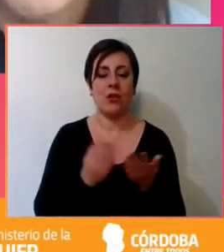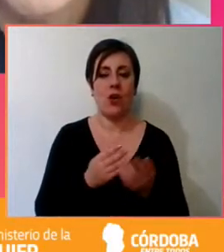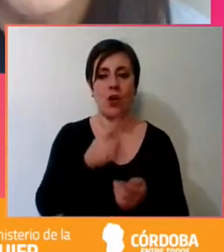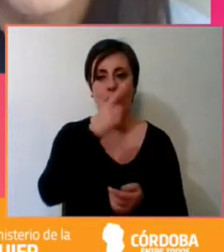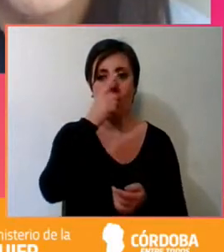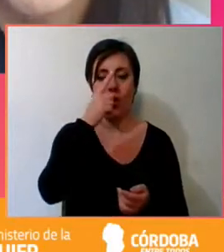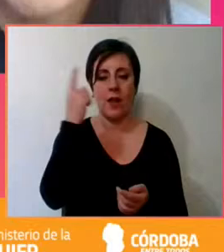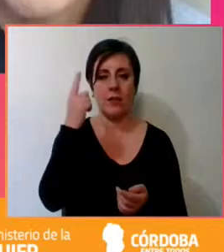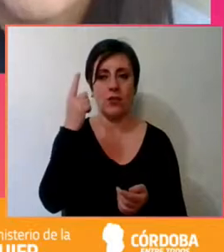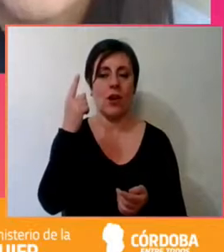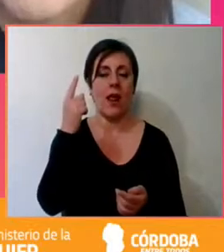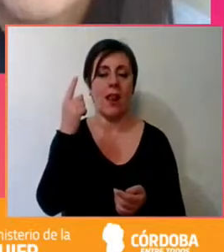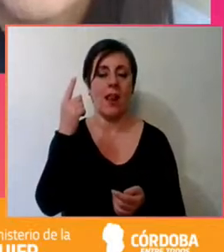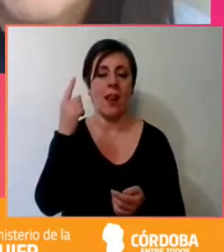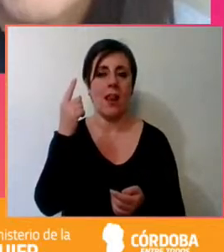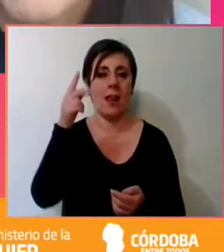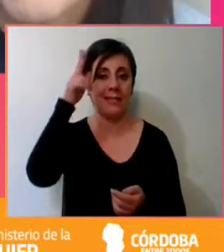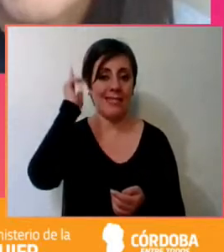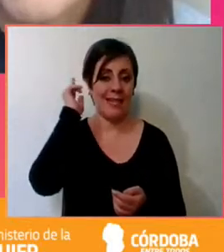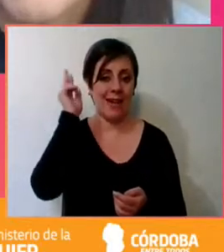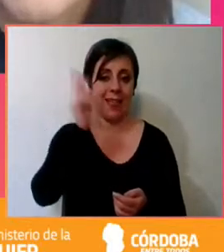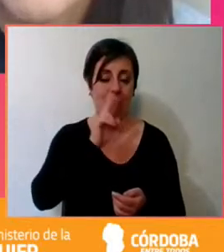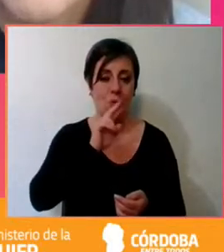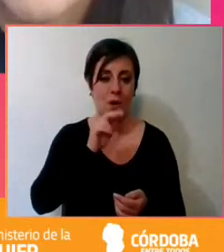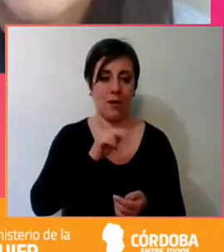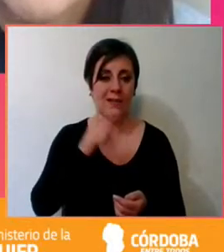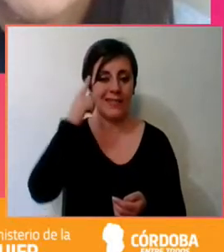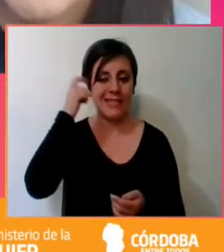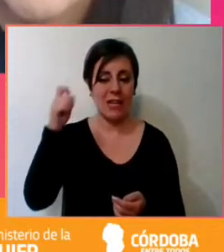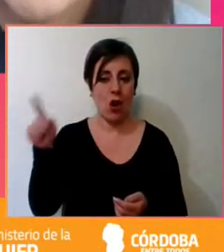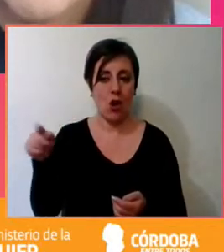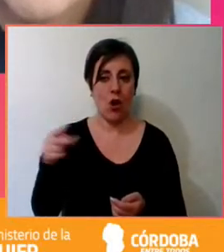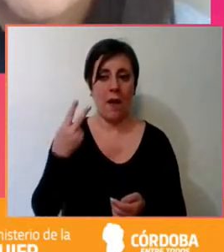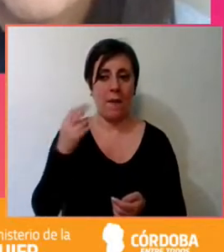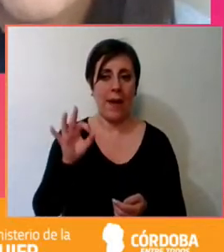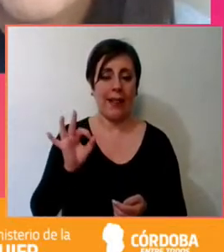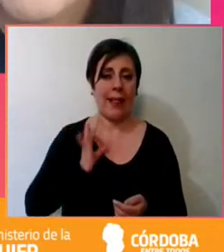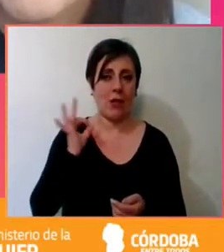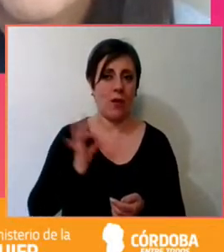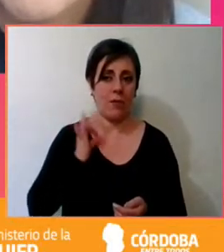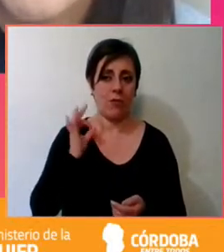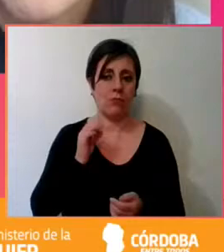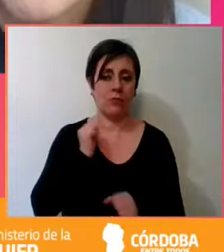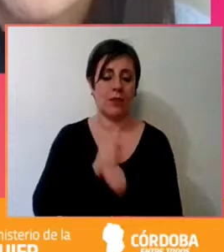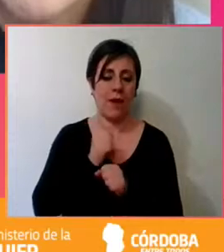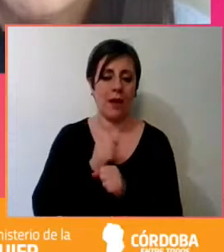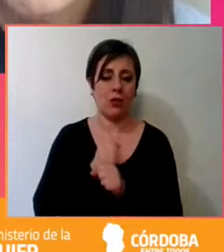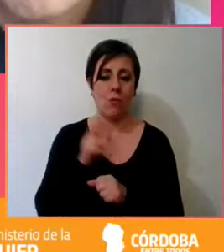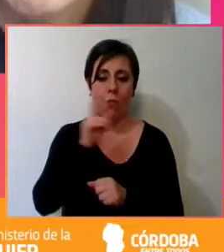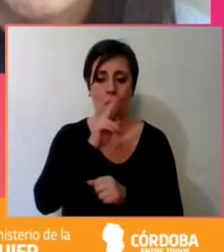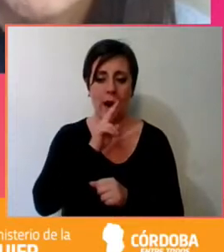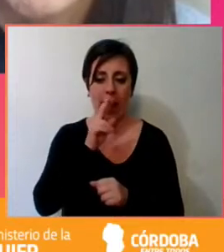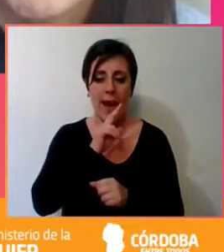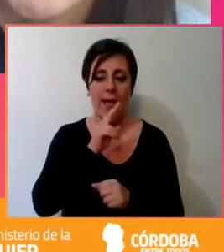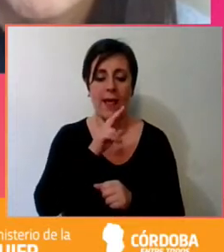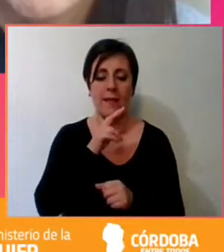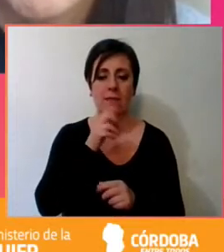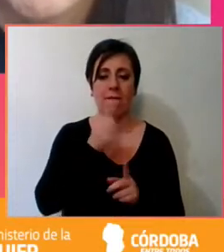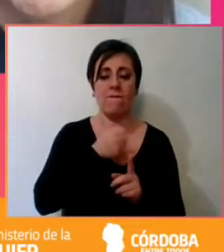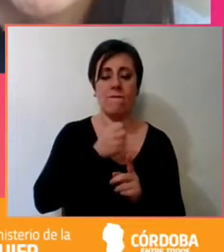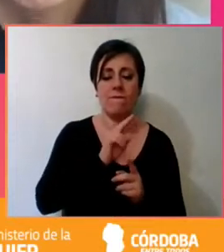es psicóloga, ha estado por más de 20 años trabajando con mujeres víctimas y eso le da una